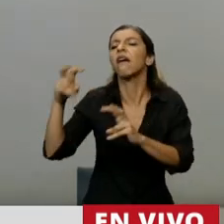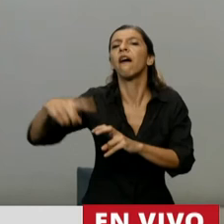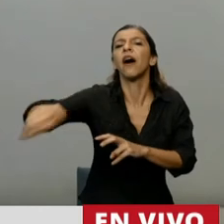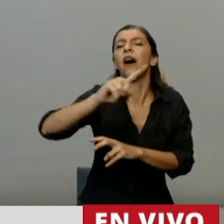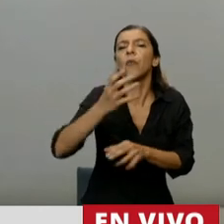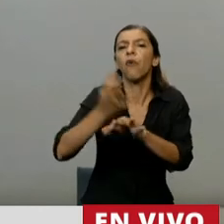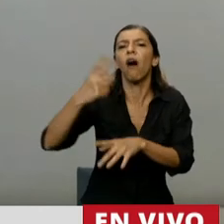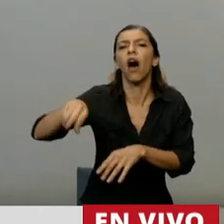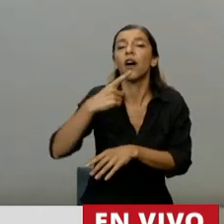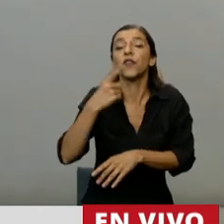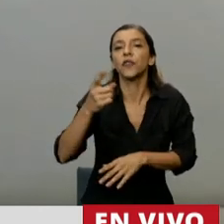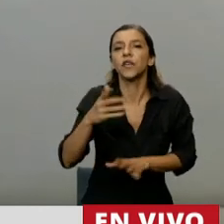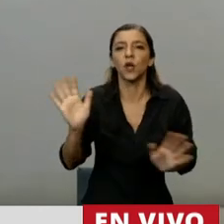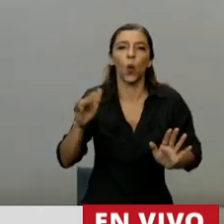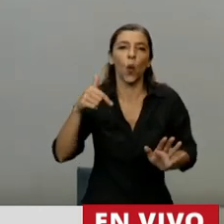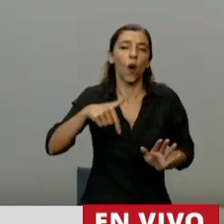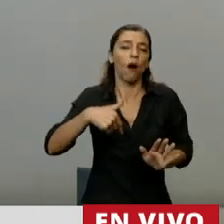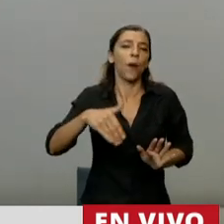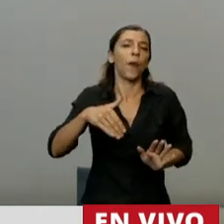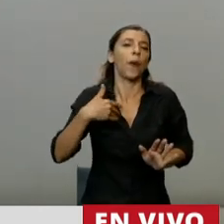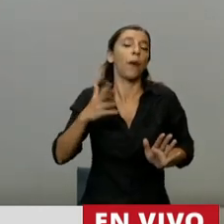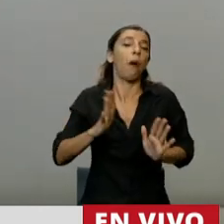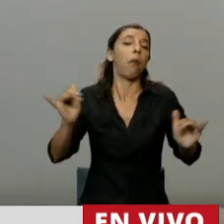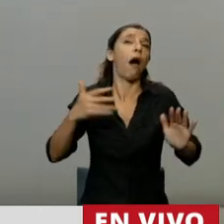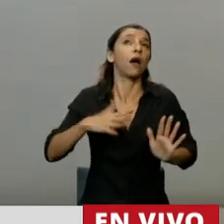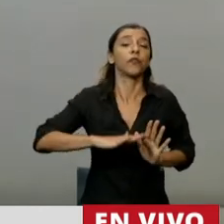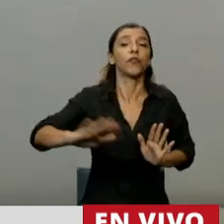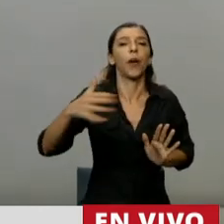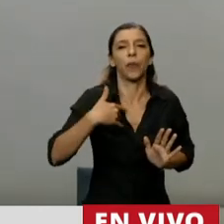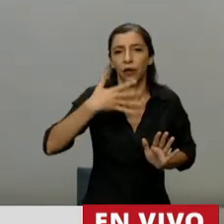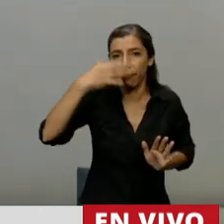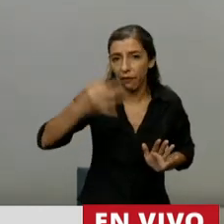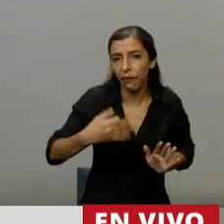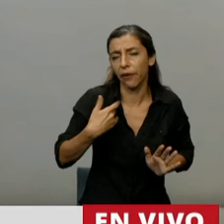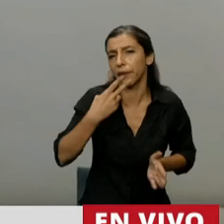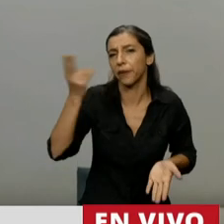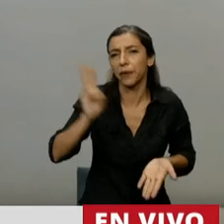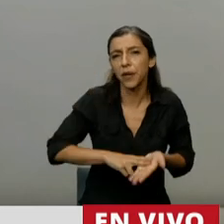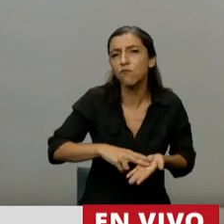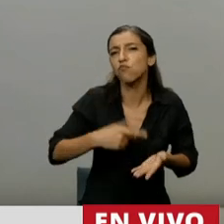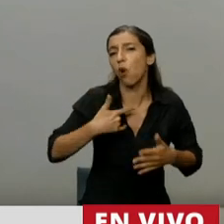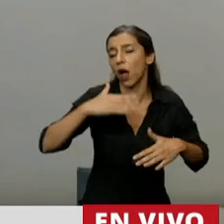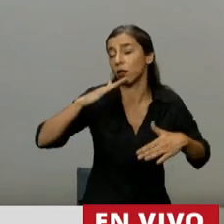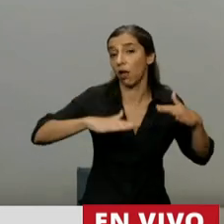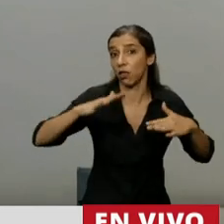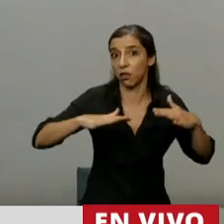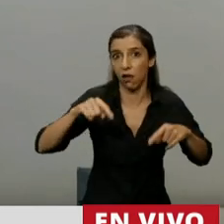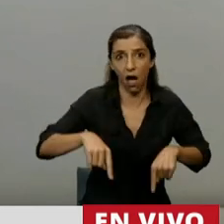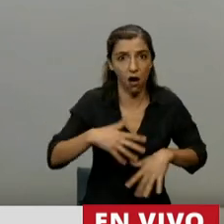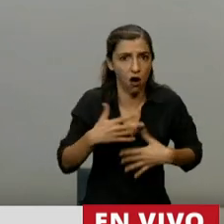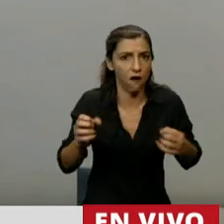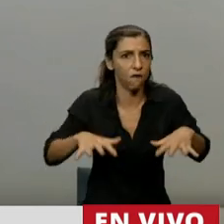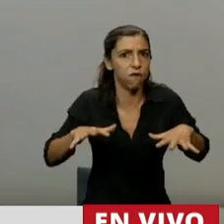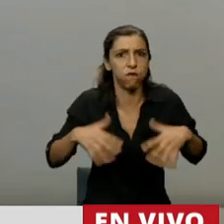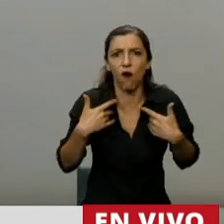luce frágil y esperan mayores señales fiscales. El desequilibrio fiscal está en el centro de la escena de todos